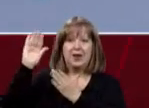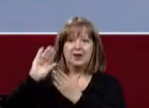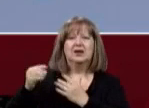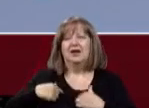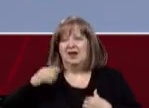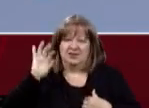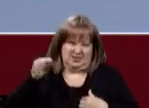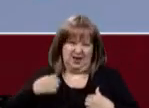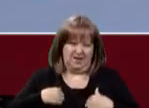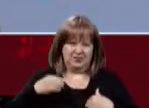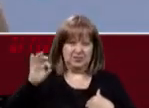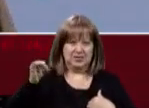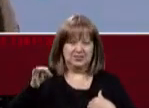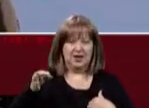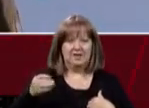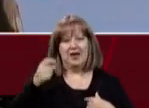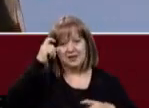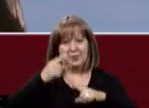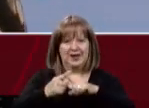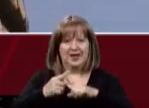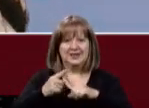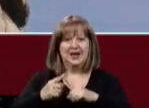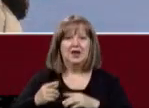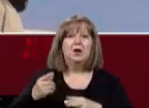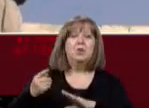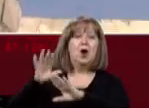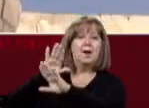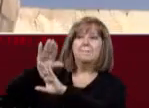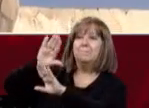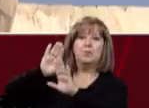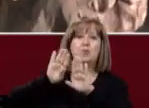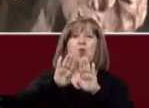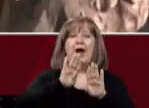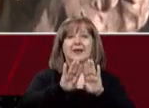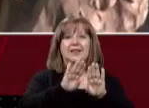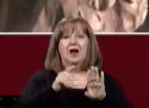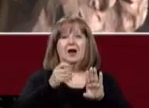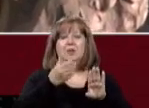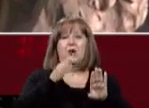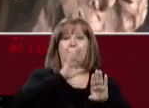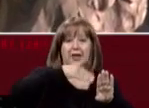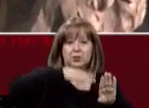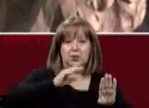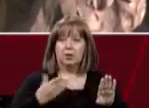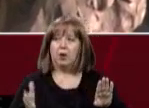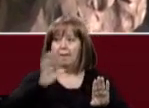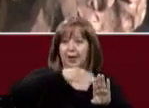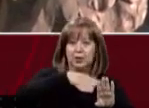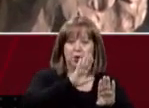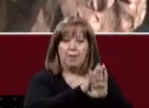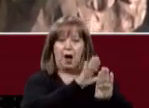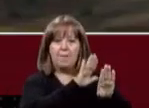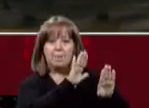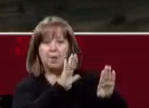ya sabe, con experiencia en la casa, que si pinta varias veces una puerta se hace un masacote. Y hay que sacar todo y volver a